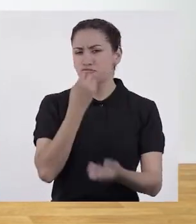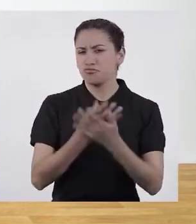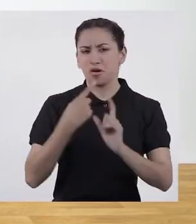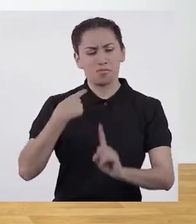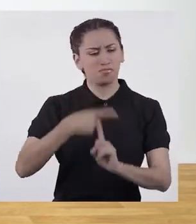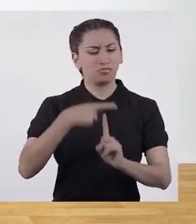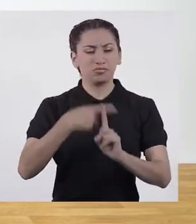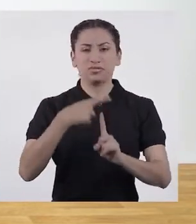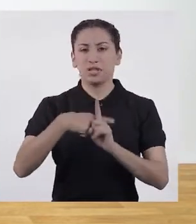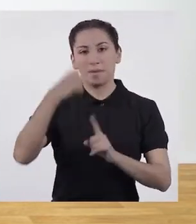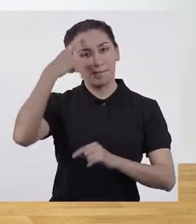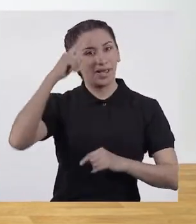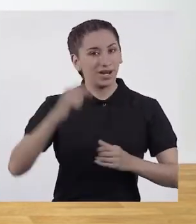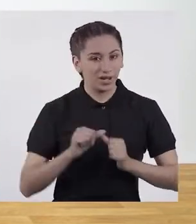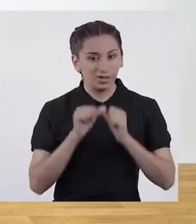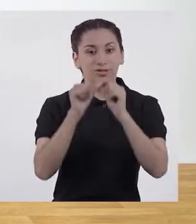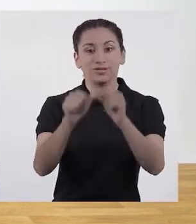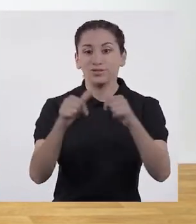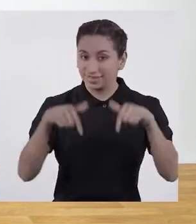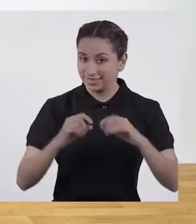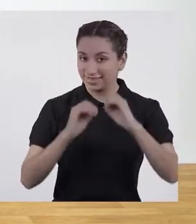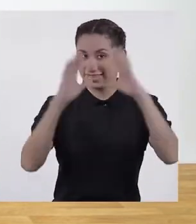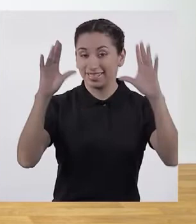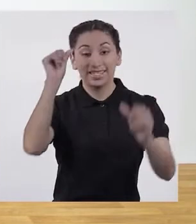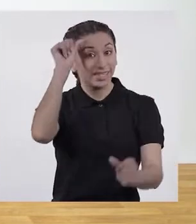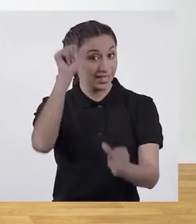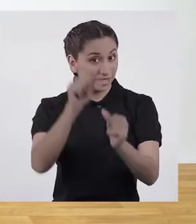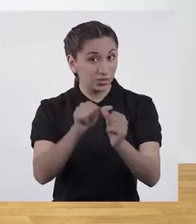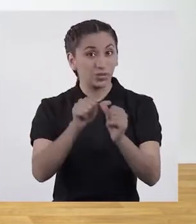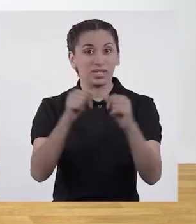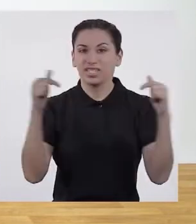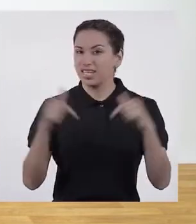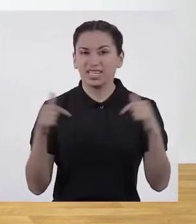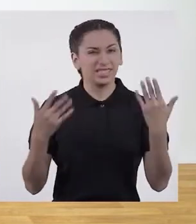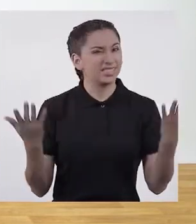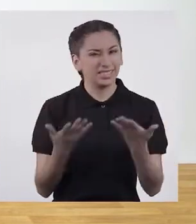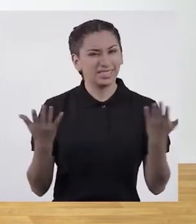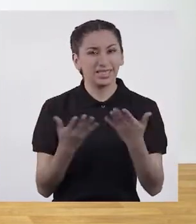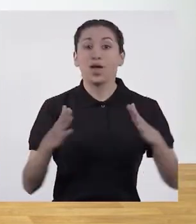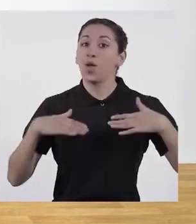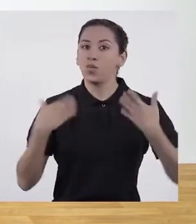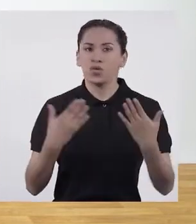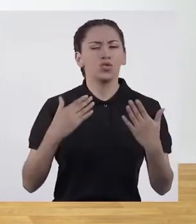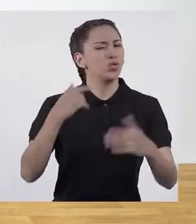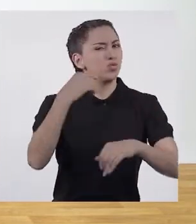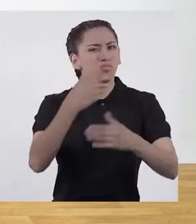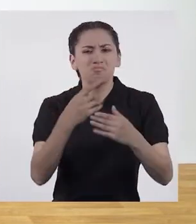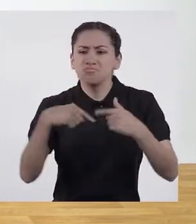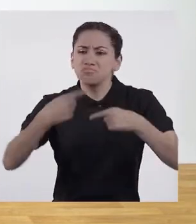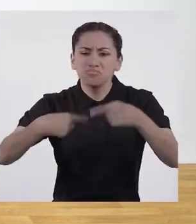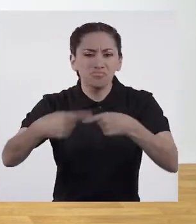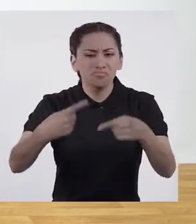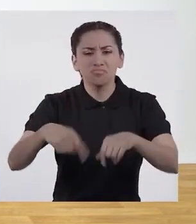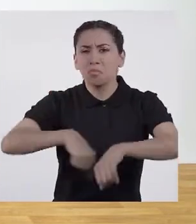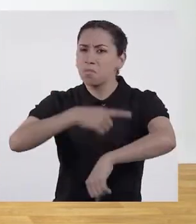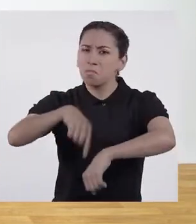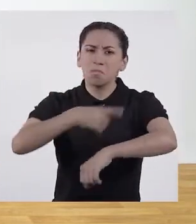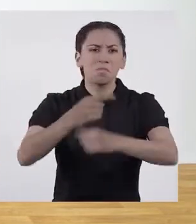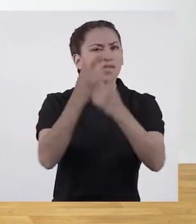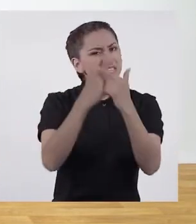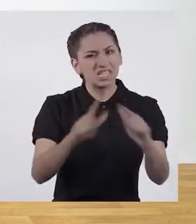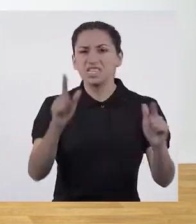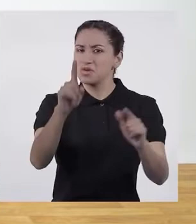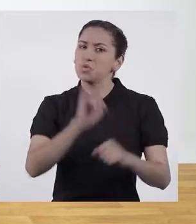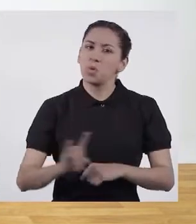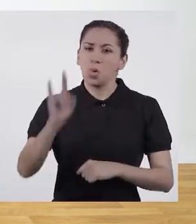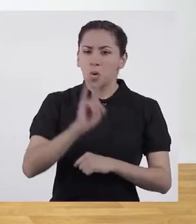buena energía para continuar mi día. Recuerden que esto lo pueden hacer en todos los momentos para repetirlo cada